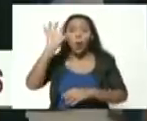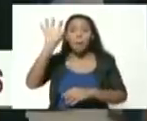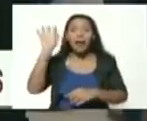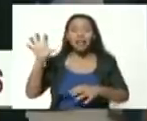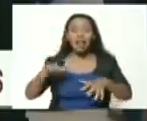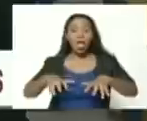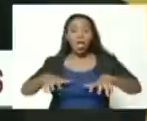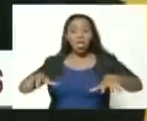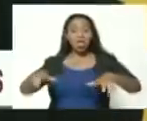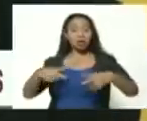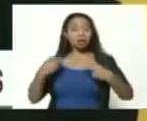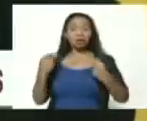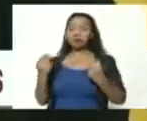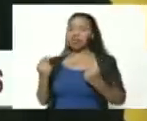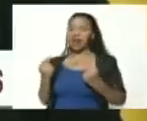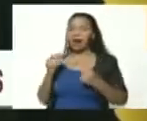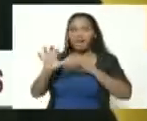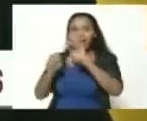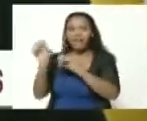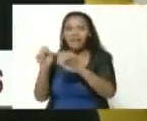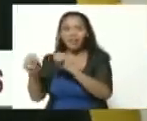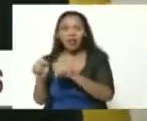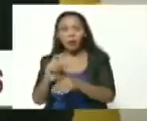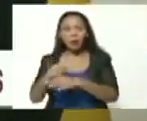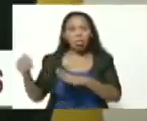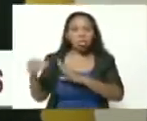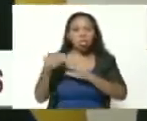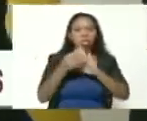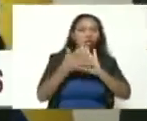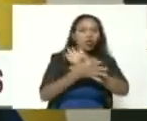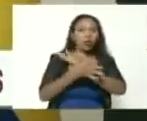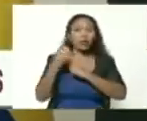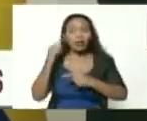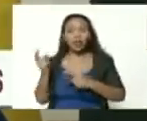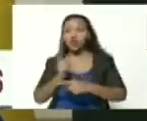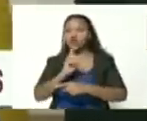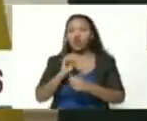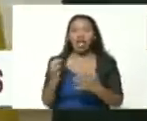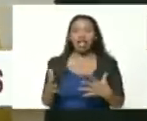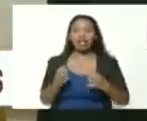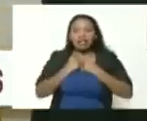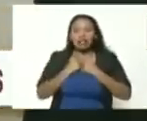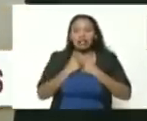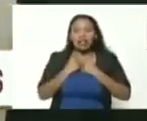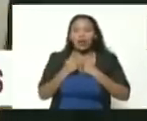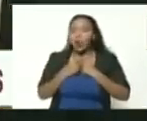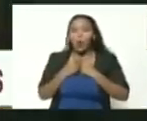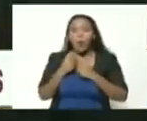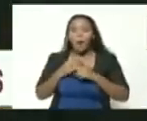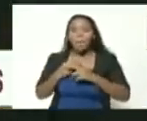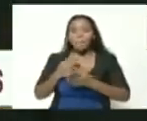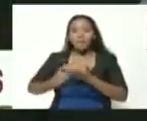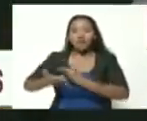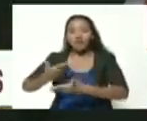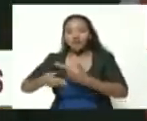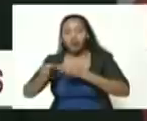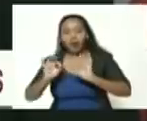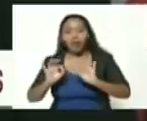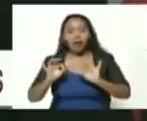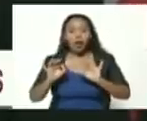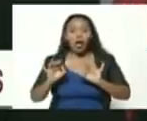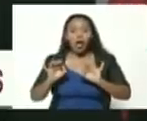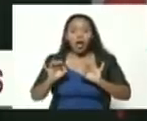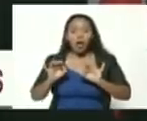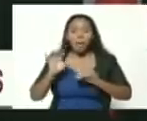ricos han saboteado este mecanismo solidario para distribuir vacunas en el mundo, cuando los países ricos han